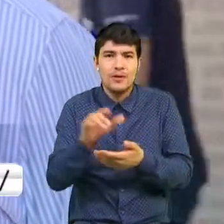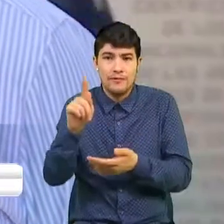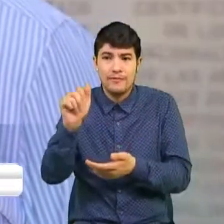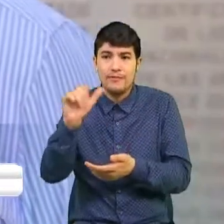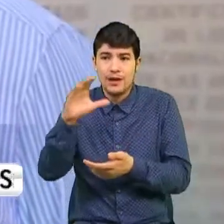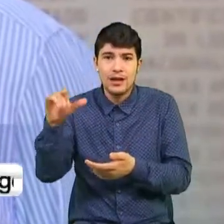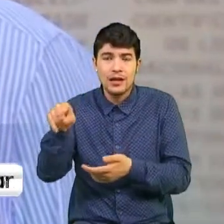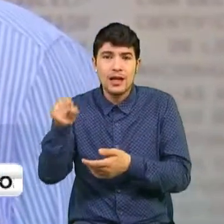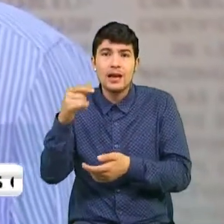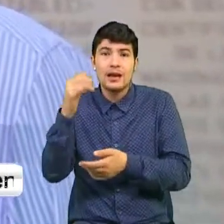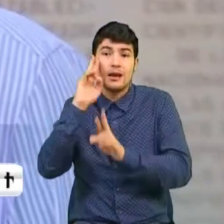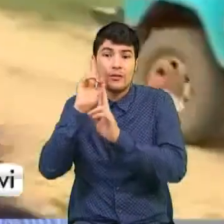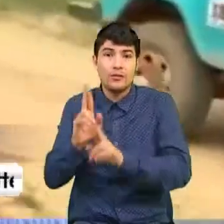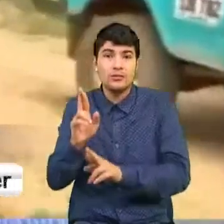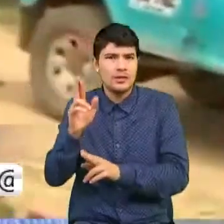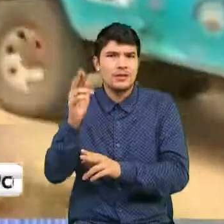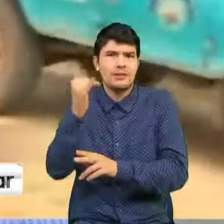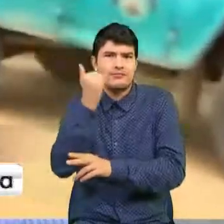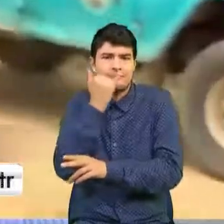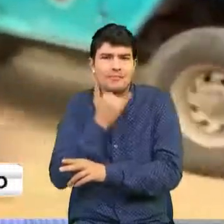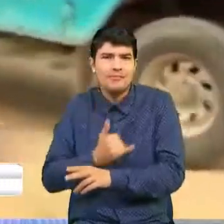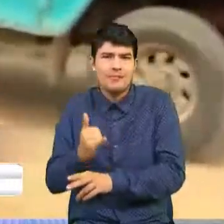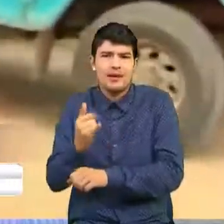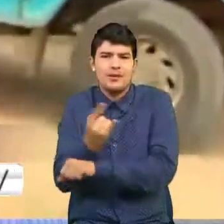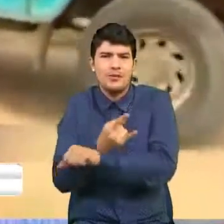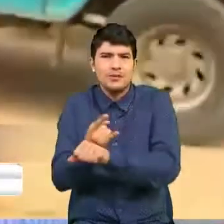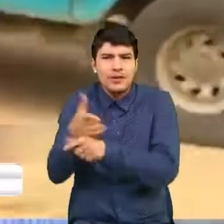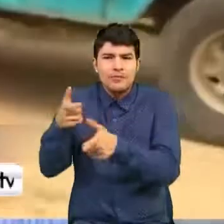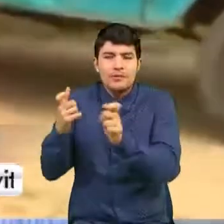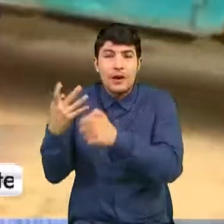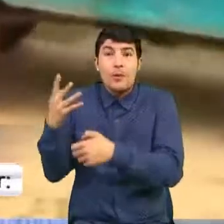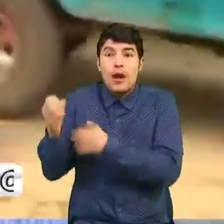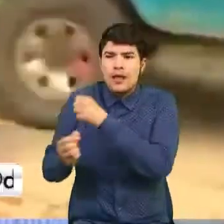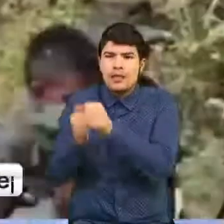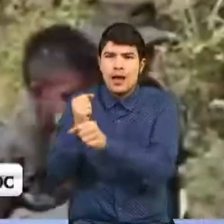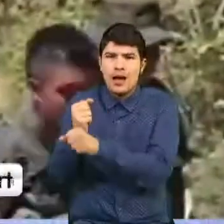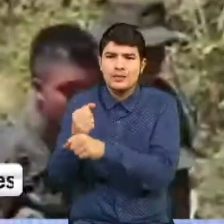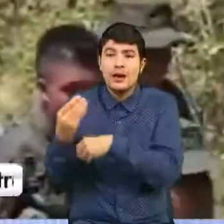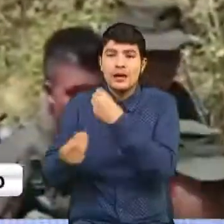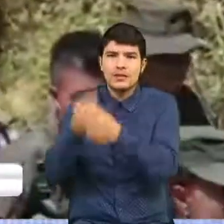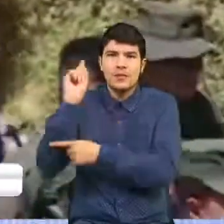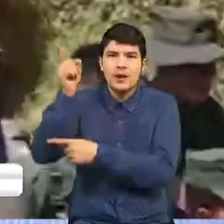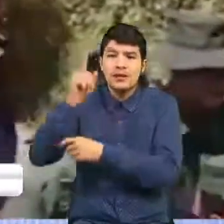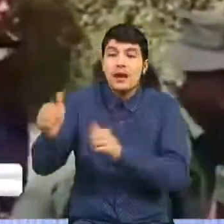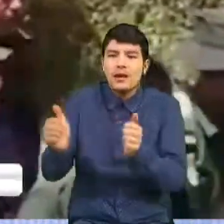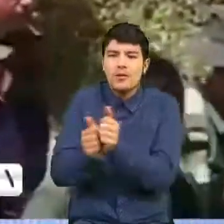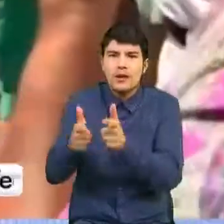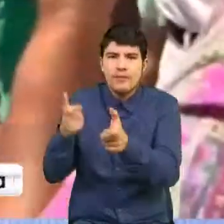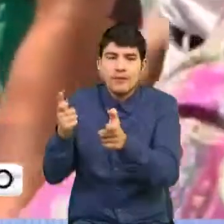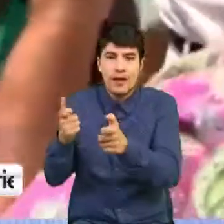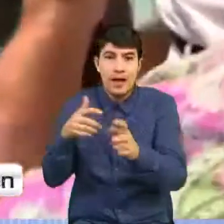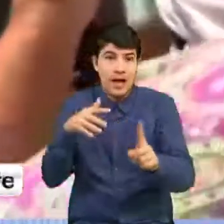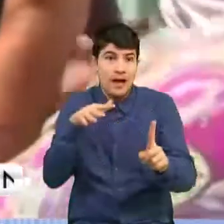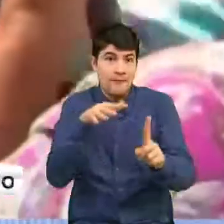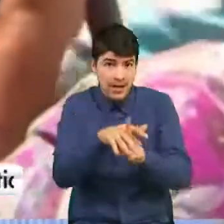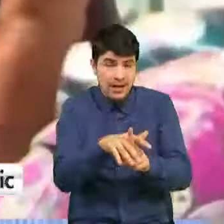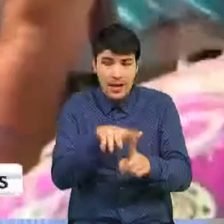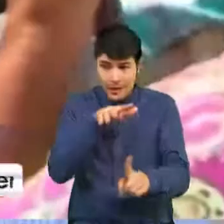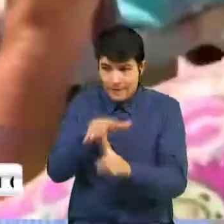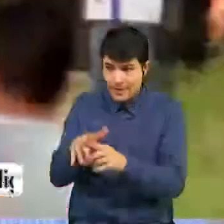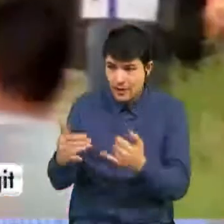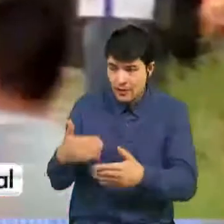utilizar las armas durante muchísimos años más de 40 años haciendo política con armas afecta el actual proceso de paz este tipo de acciones